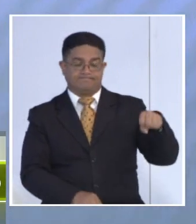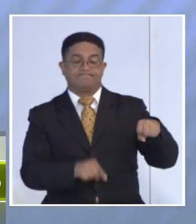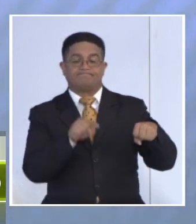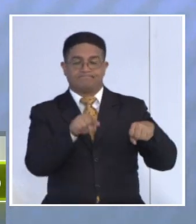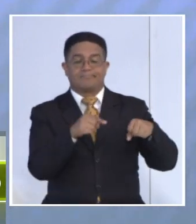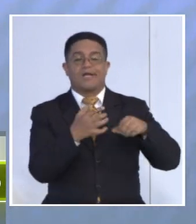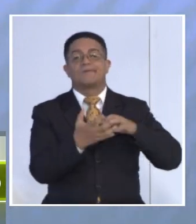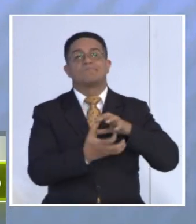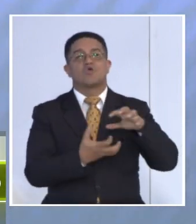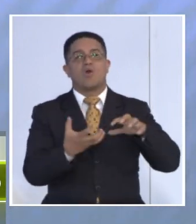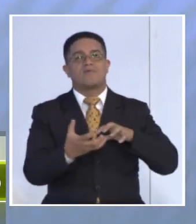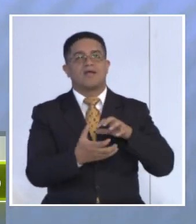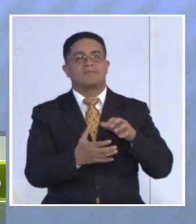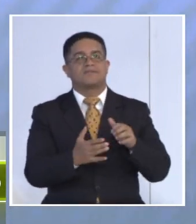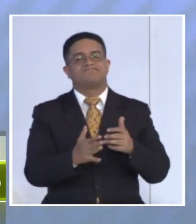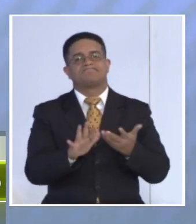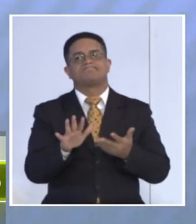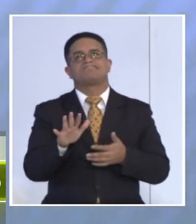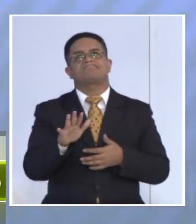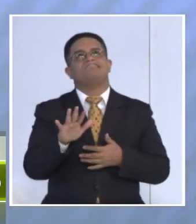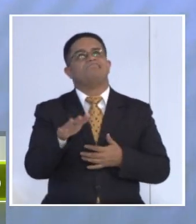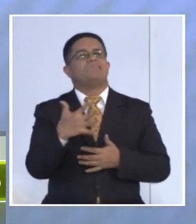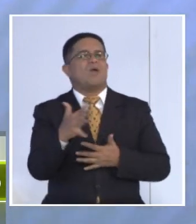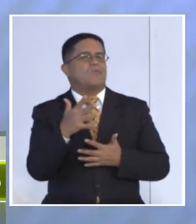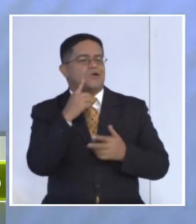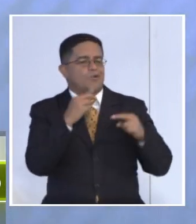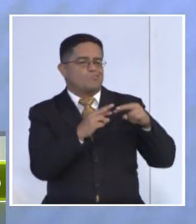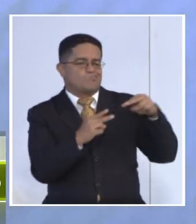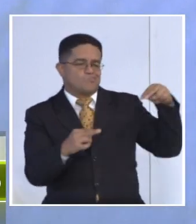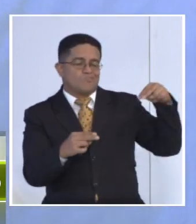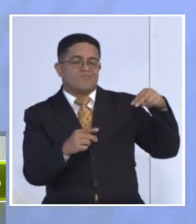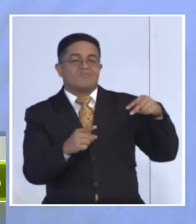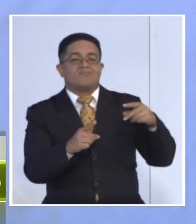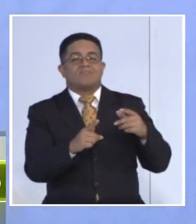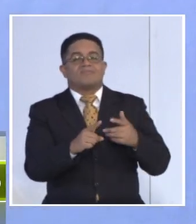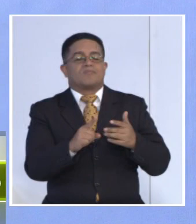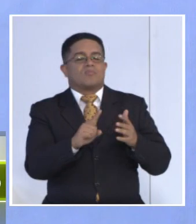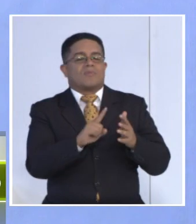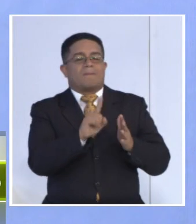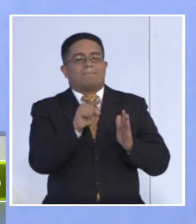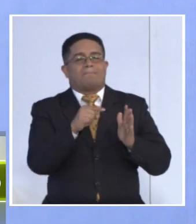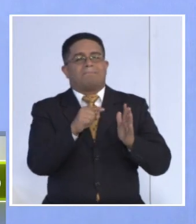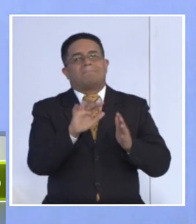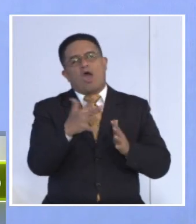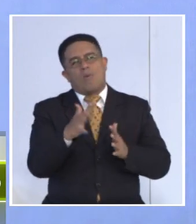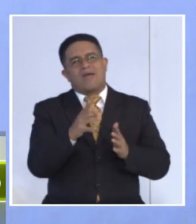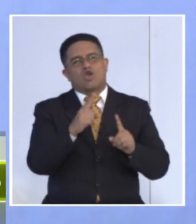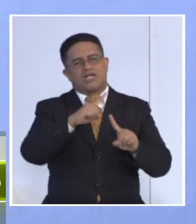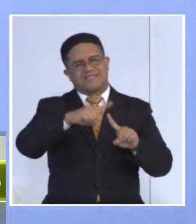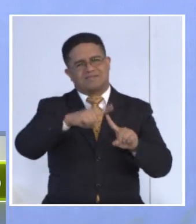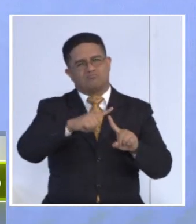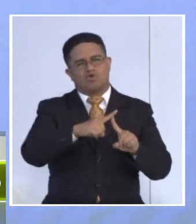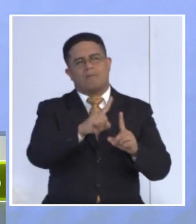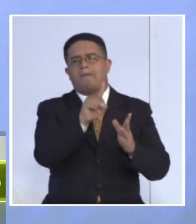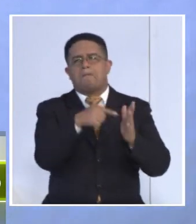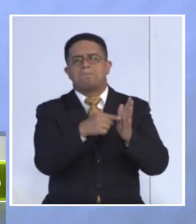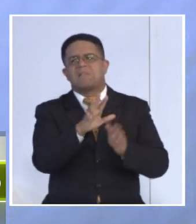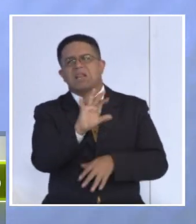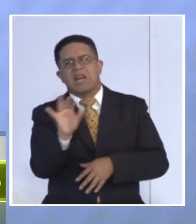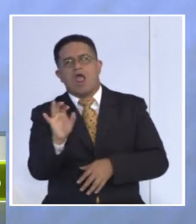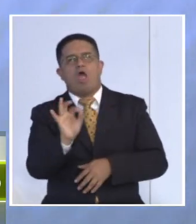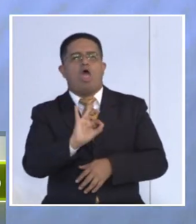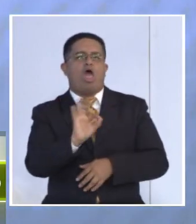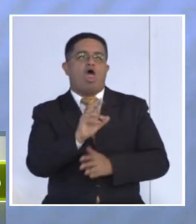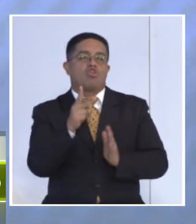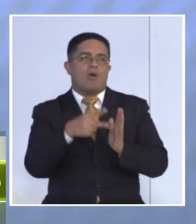mutaciones se describen entre 1.500 y 2.000 mutaciones, son muchas. Una que es la más común y la más severa, por supuesto, muy famosa ella